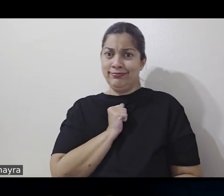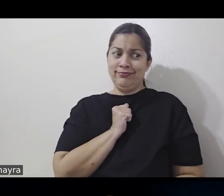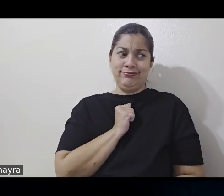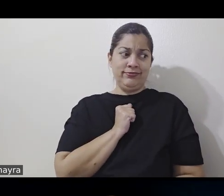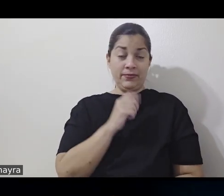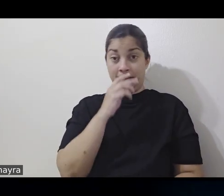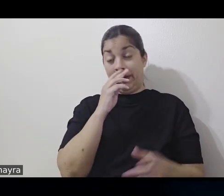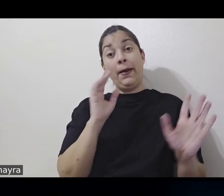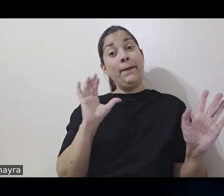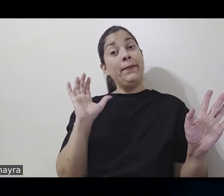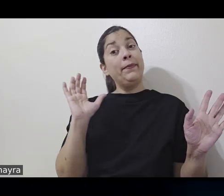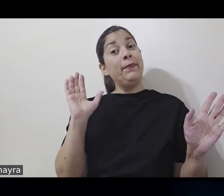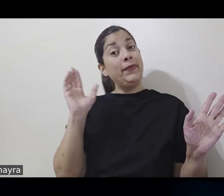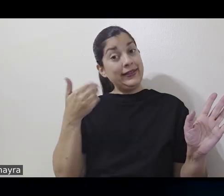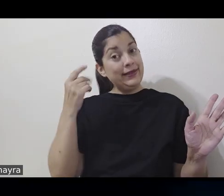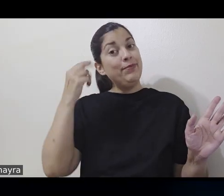otra